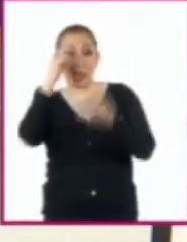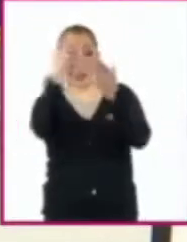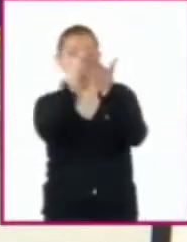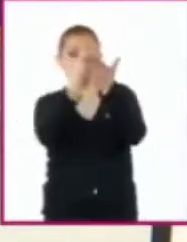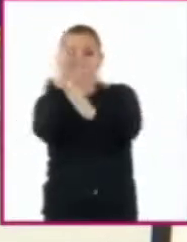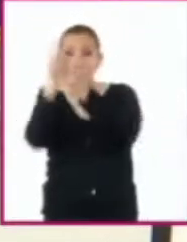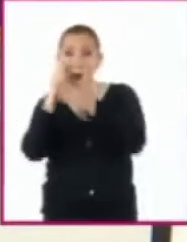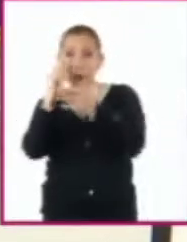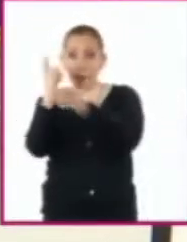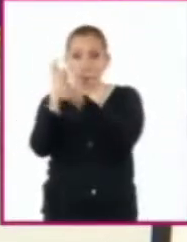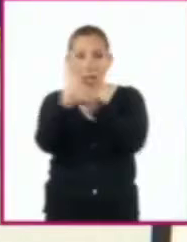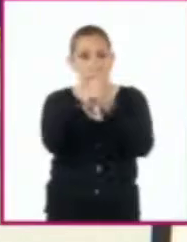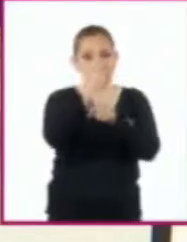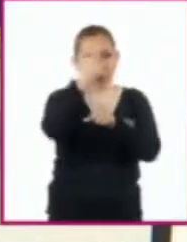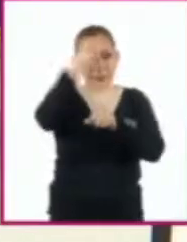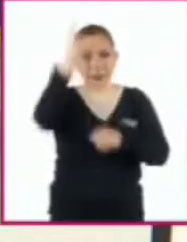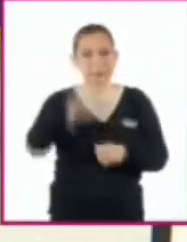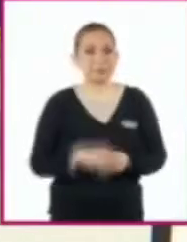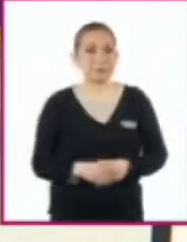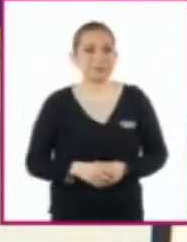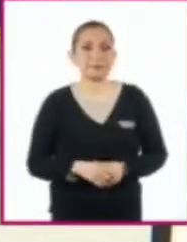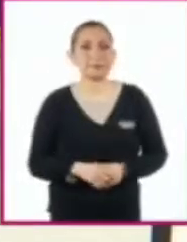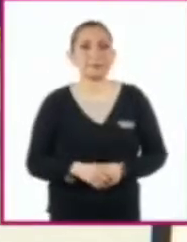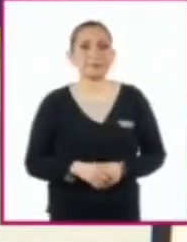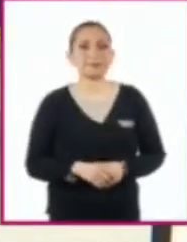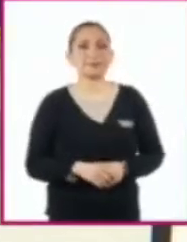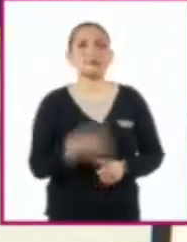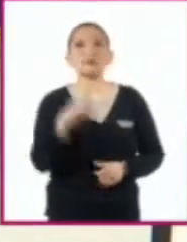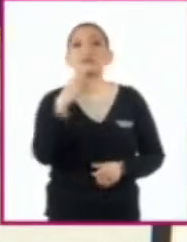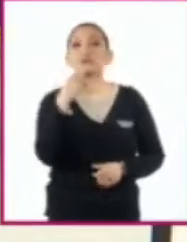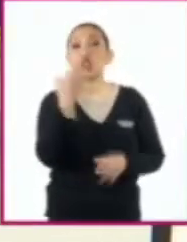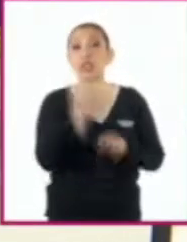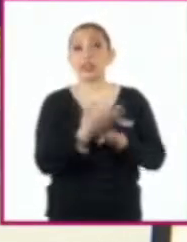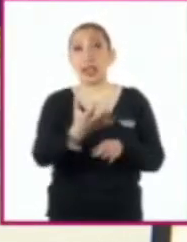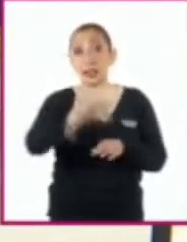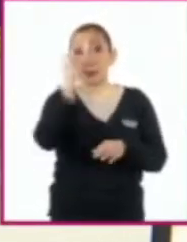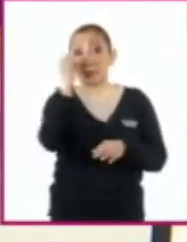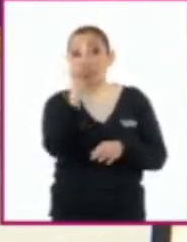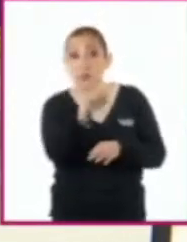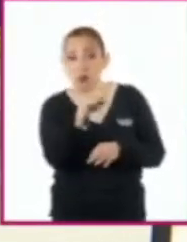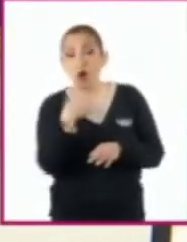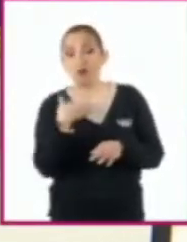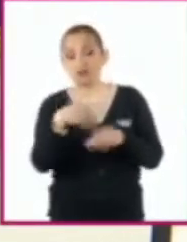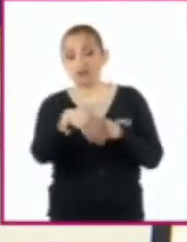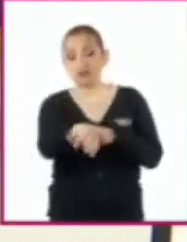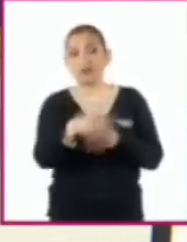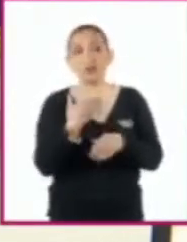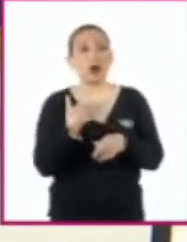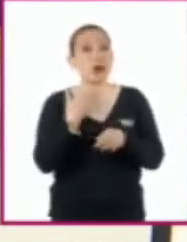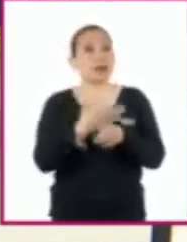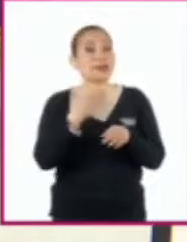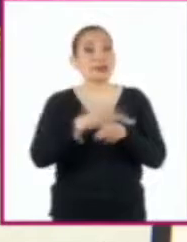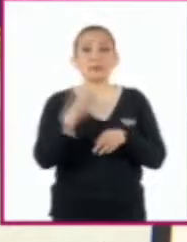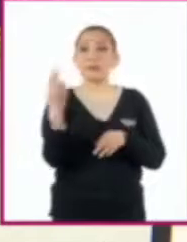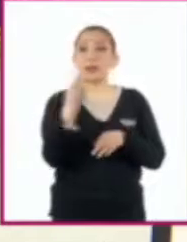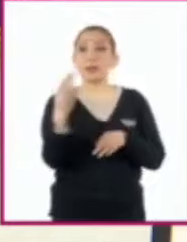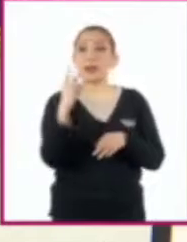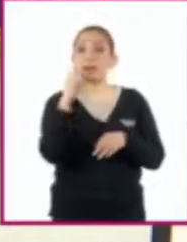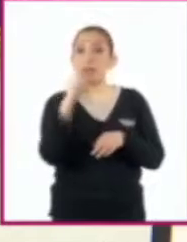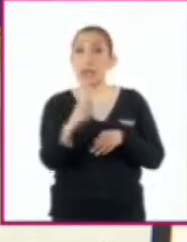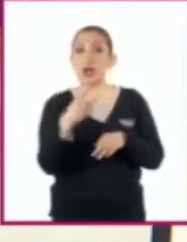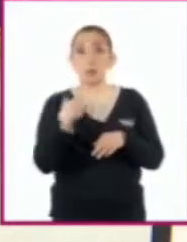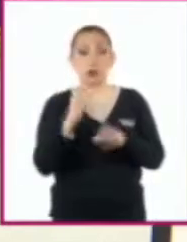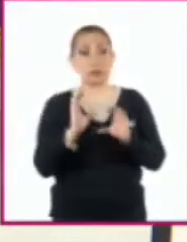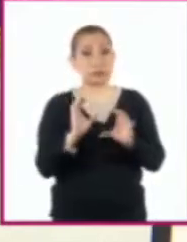para que puedan identificarlas con mayor facilidad. Apliquen lo que aprendieron. En la actualidad, es necesario tomar las